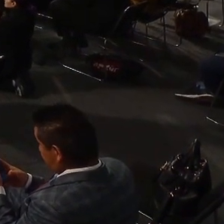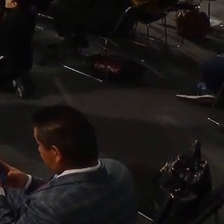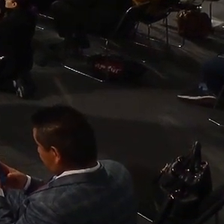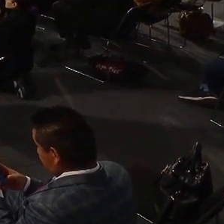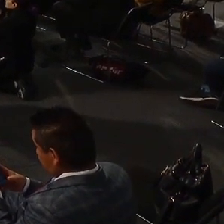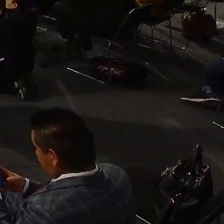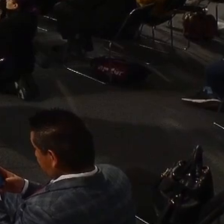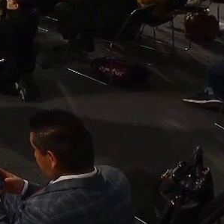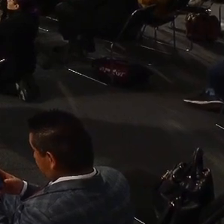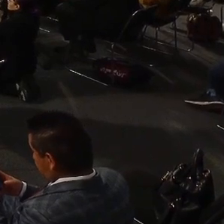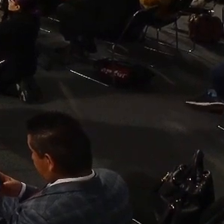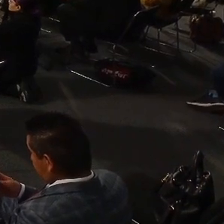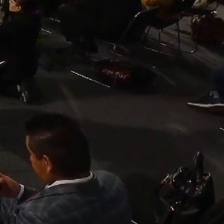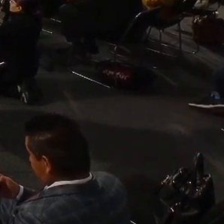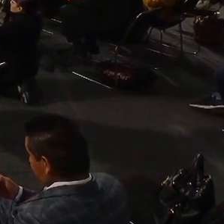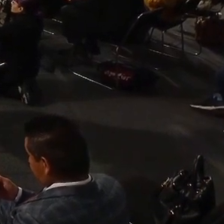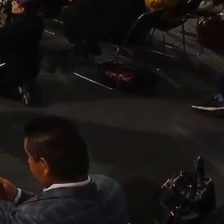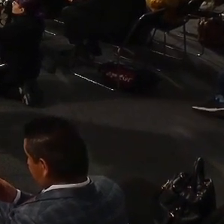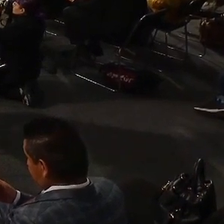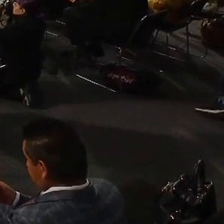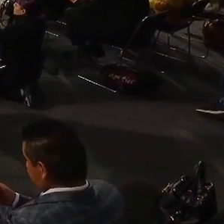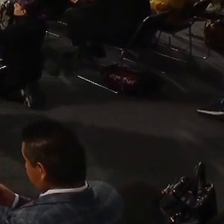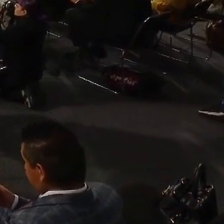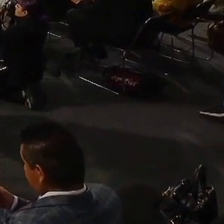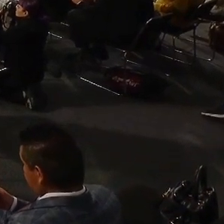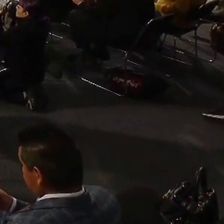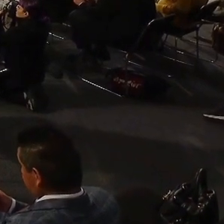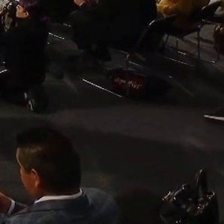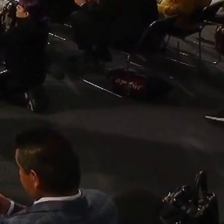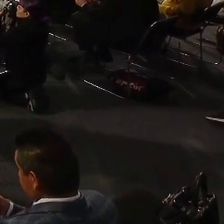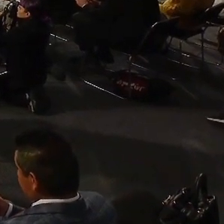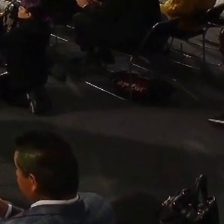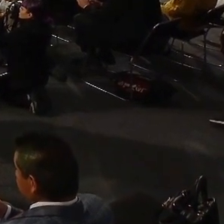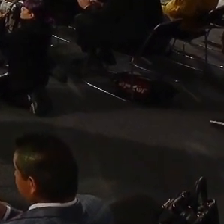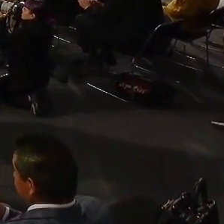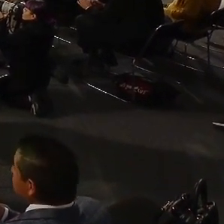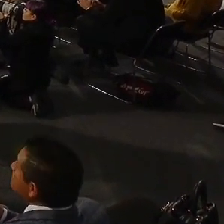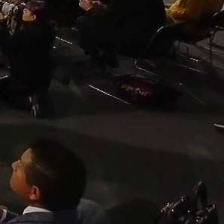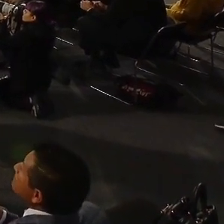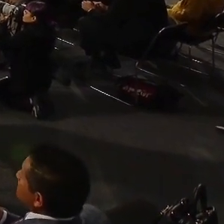Sí esta es la tendencia si